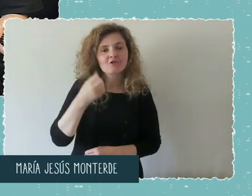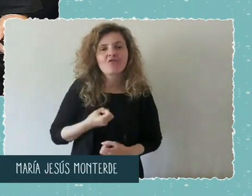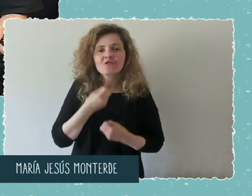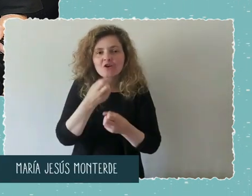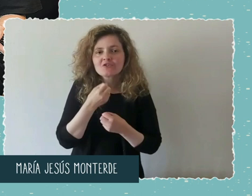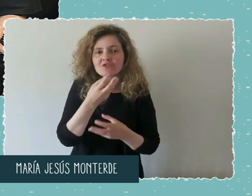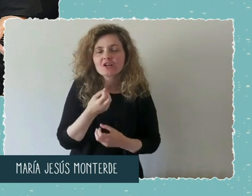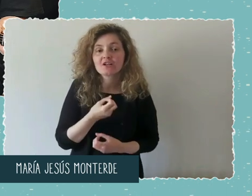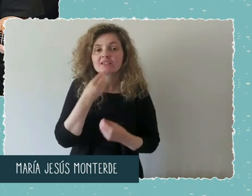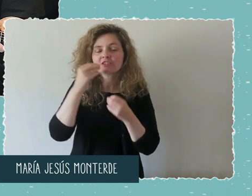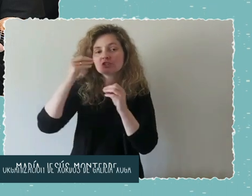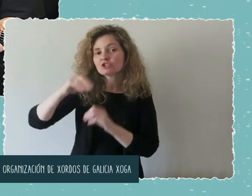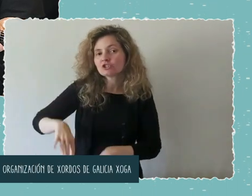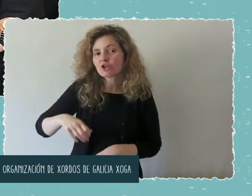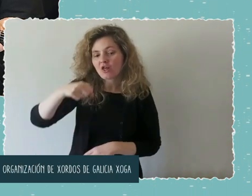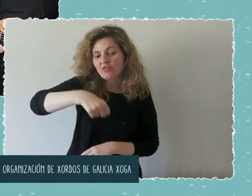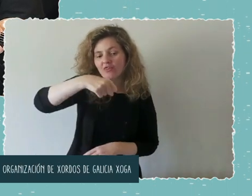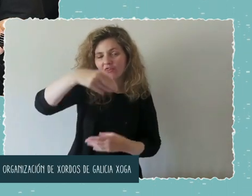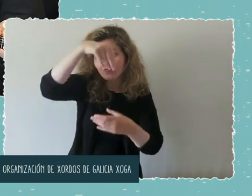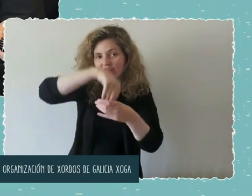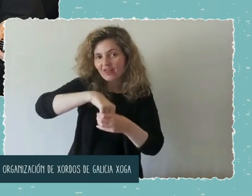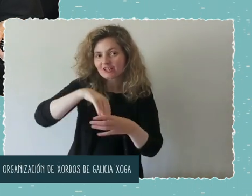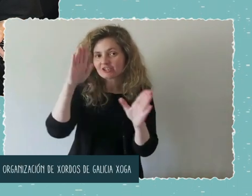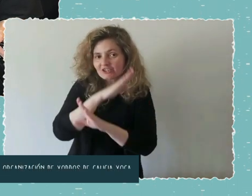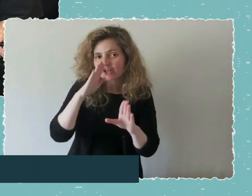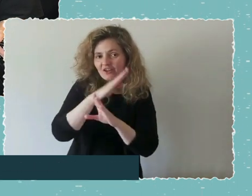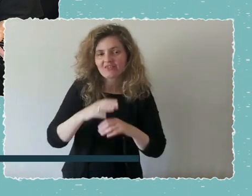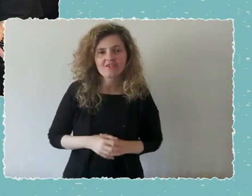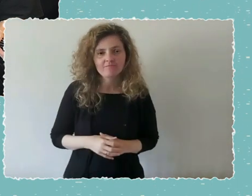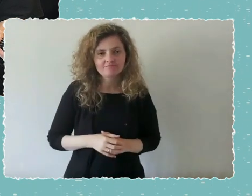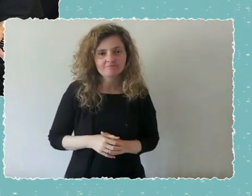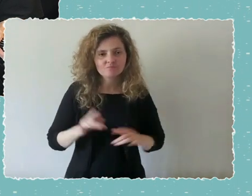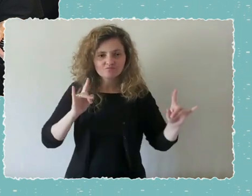historias escondidas dentro de nosos cestos.